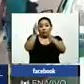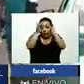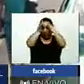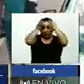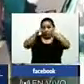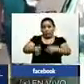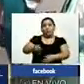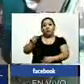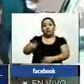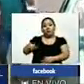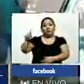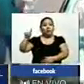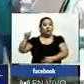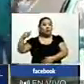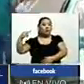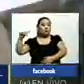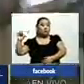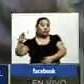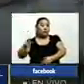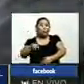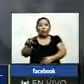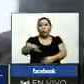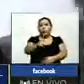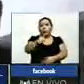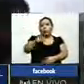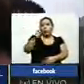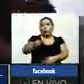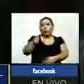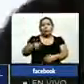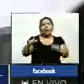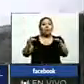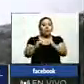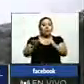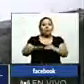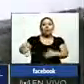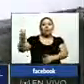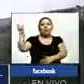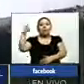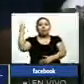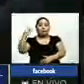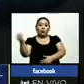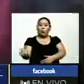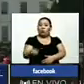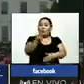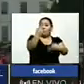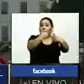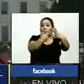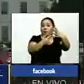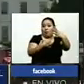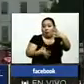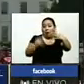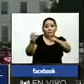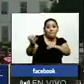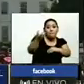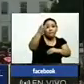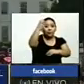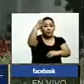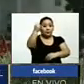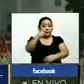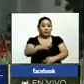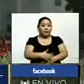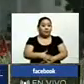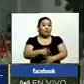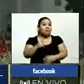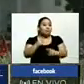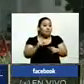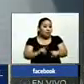del juez Tiger se produjo el mismo día en que otro juez federal en Washington dejara en pie la nueva regla y le diera una victoria parcial a la administración.